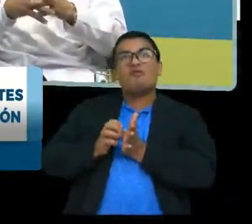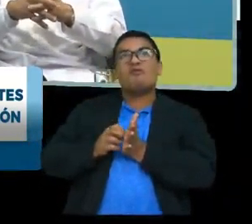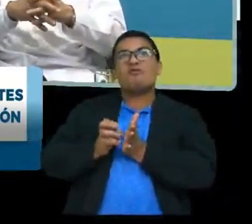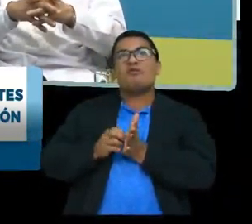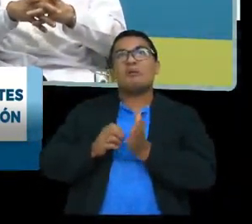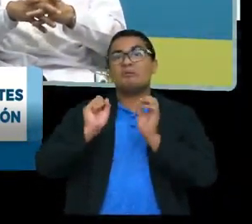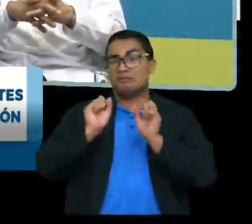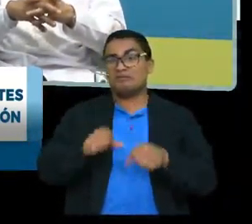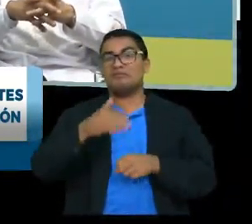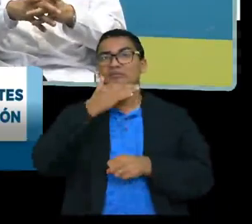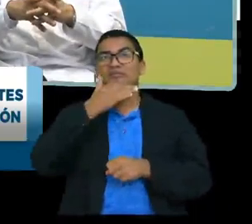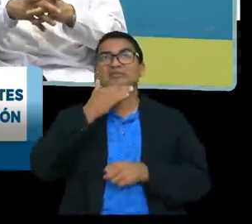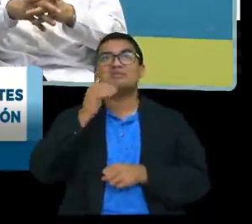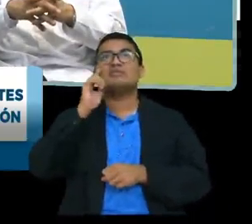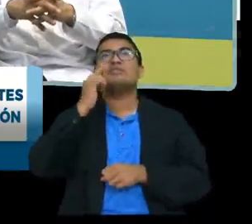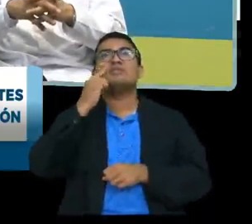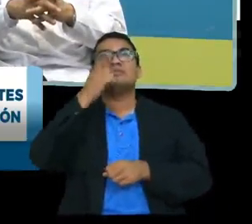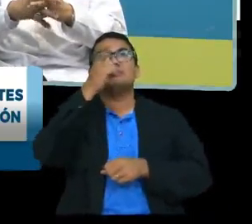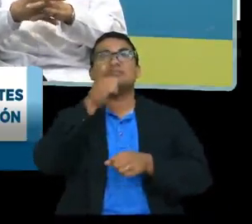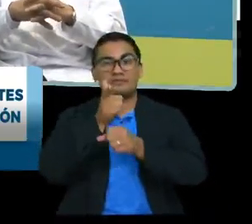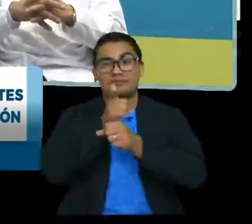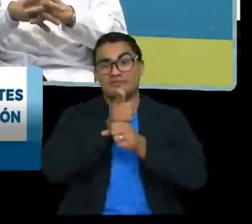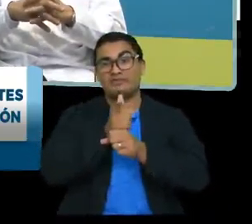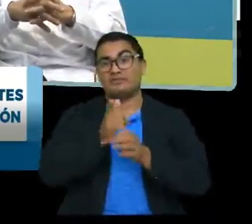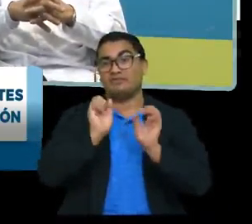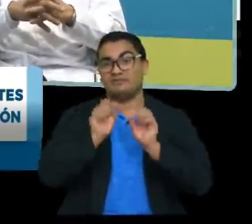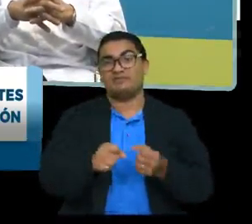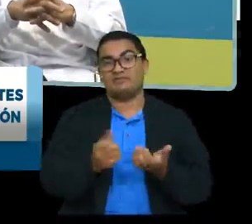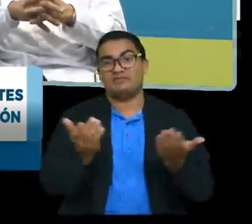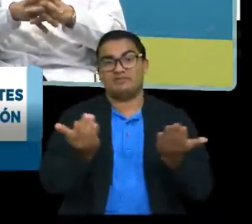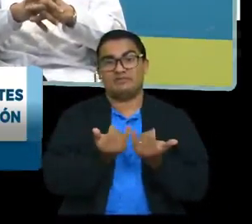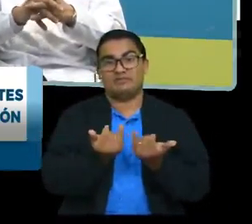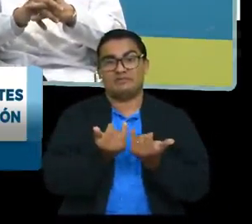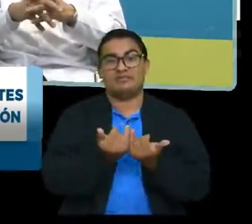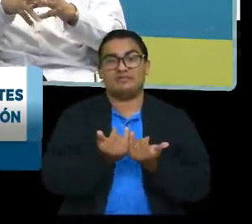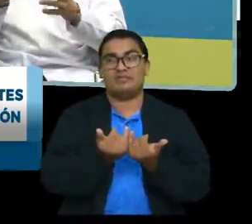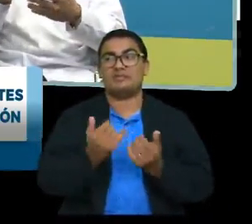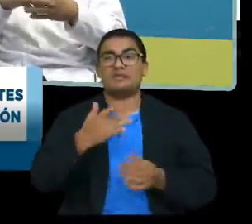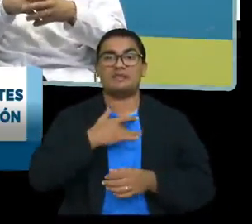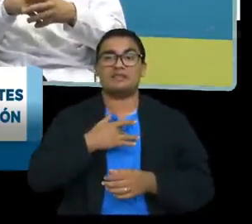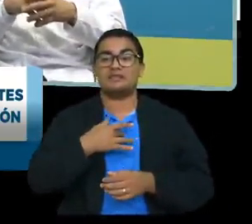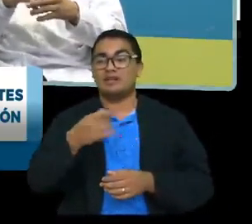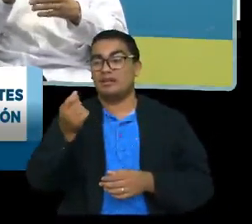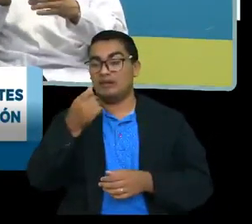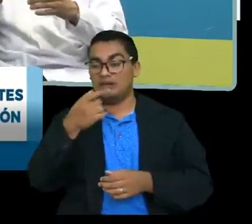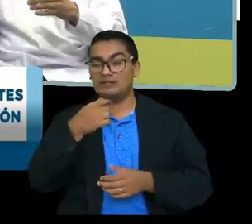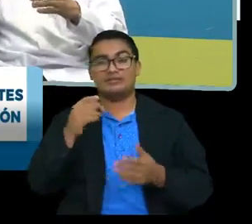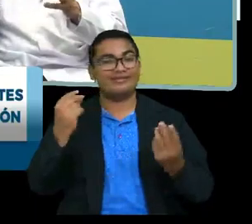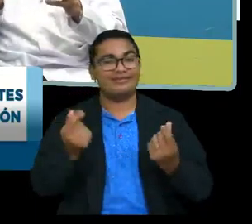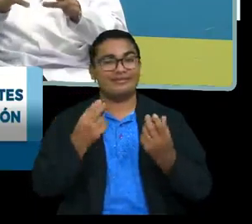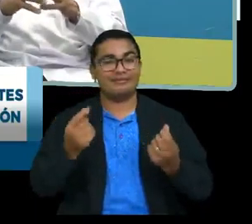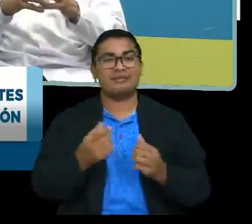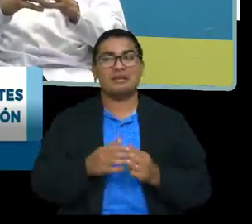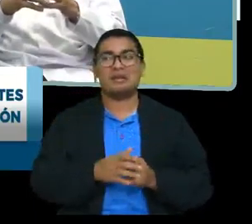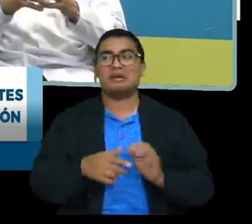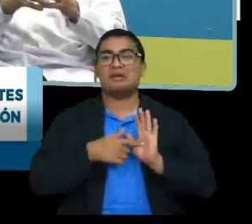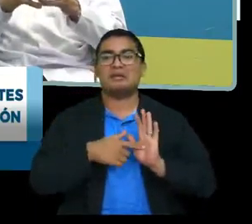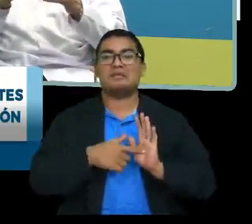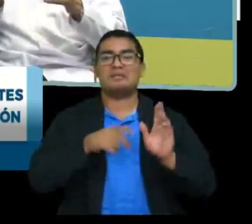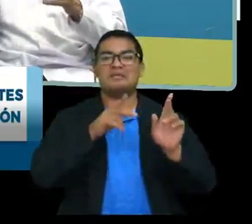inmediatamente. Correctamente, úlceras intestinales si el paciente no se trata inmediatamente o si lo deja pasar. Porque